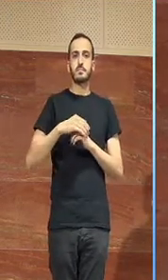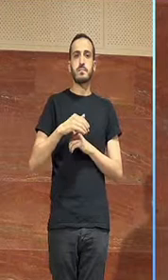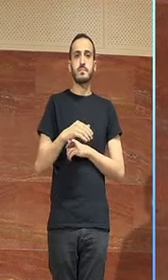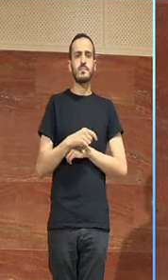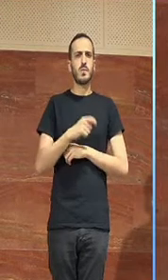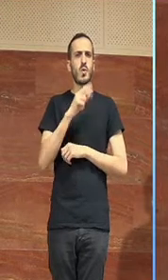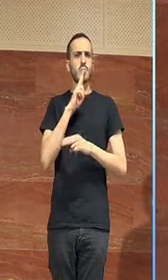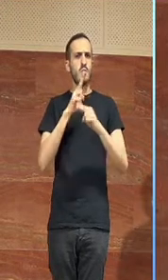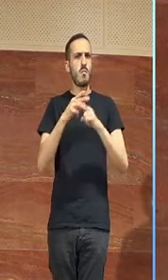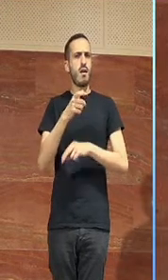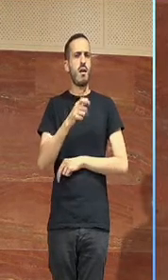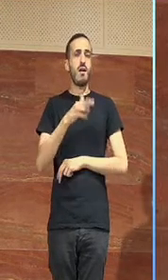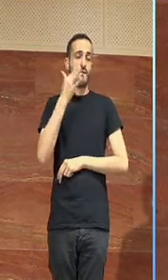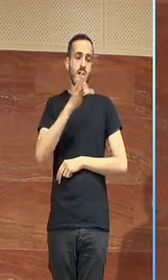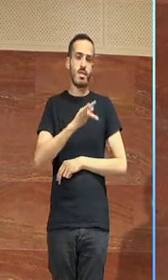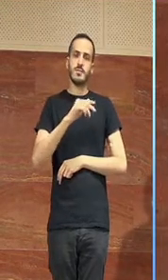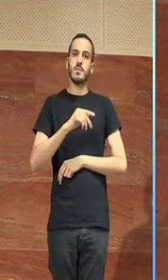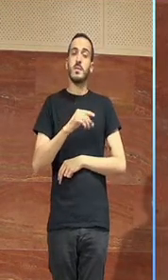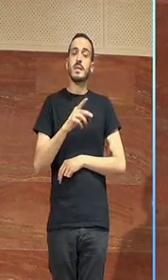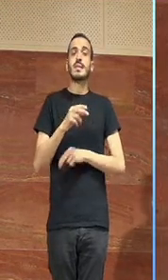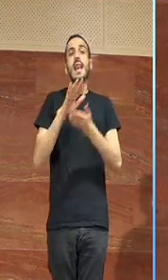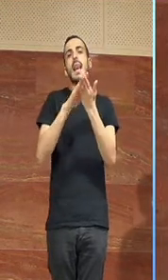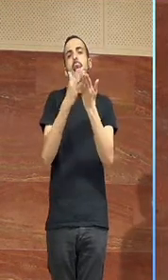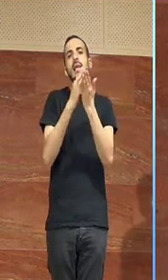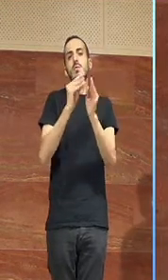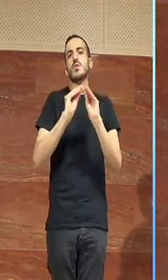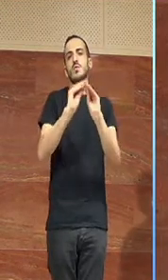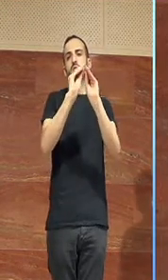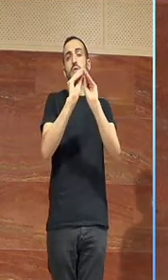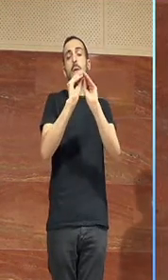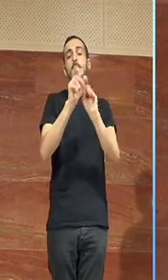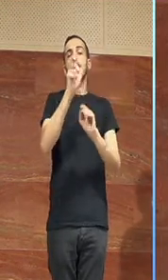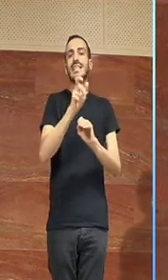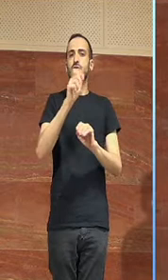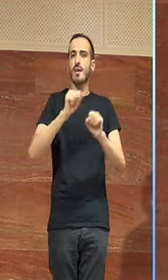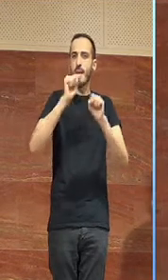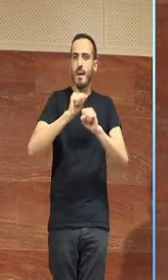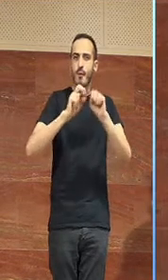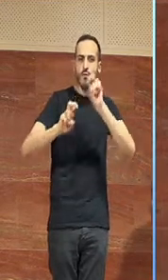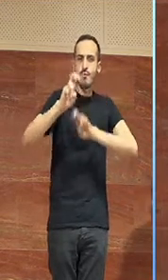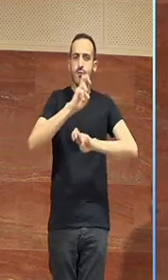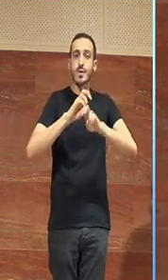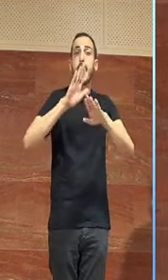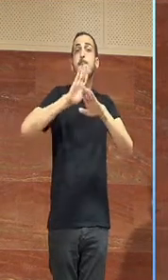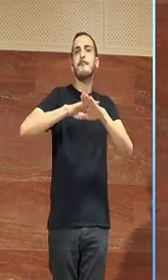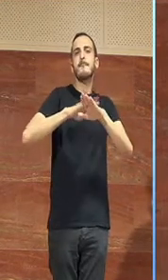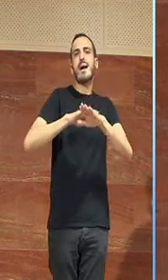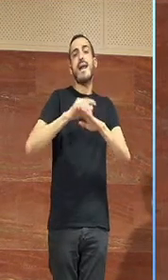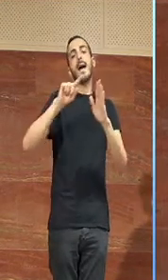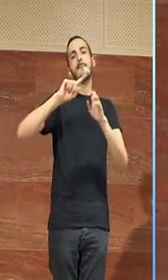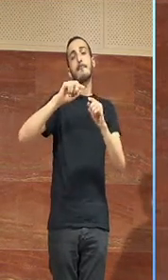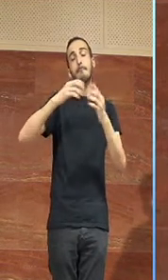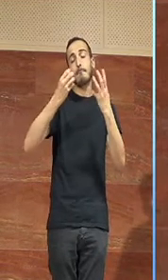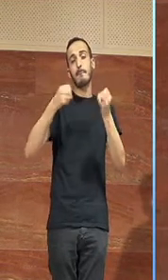libro Se busca abuelo para compartir piso. En esta novela nos cuenta cómo en París